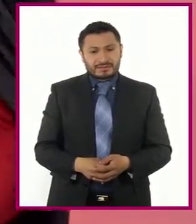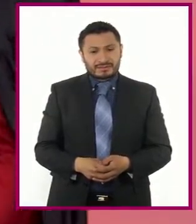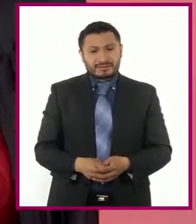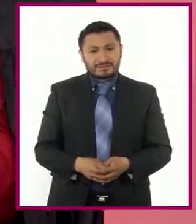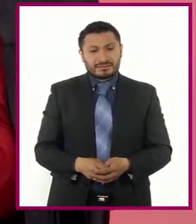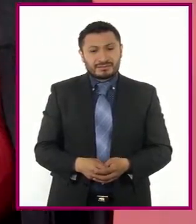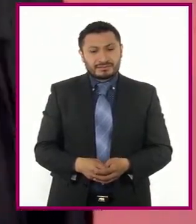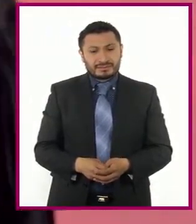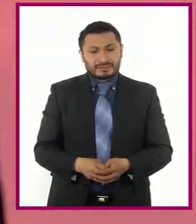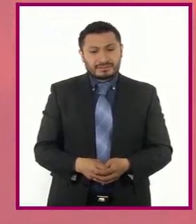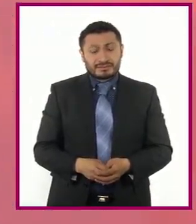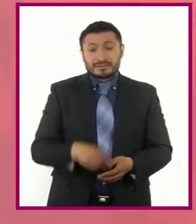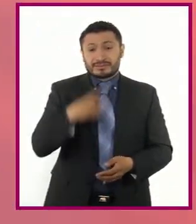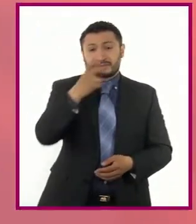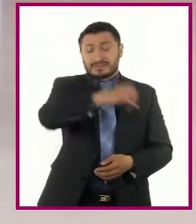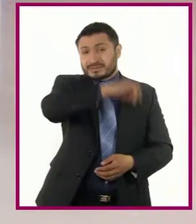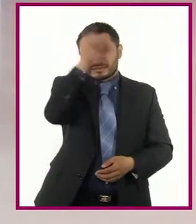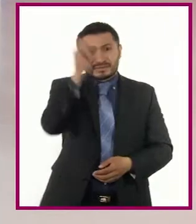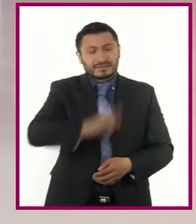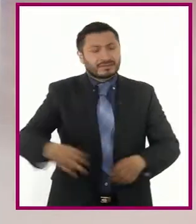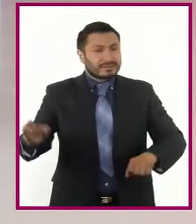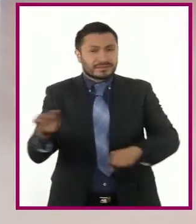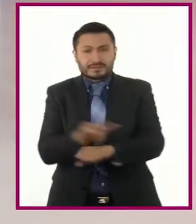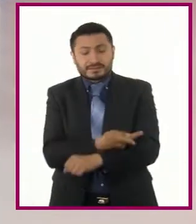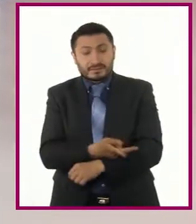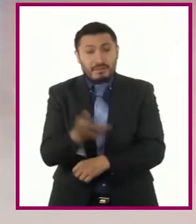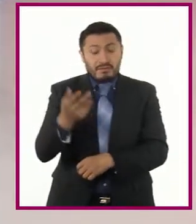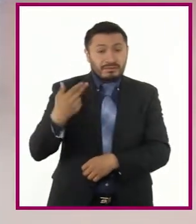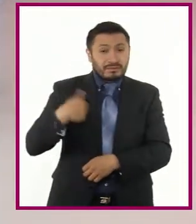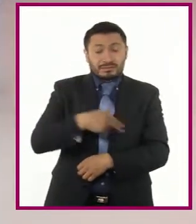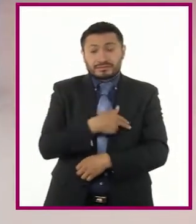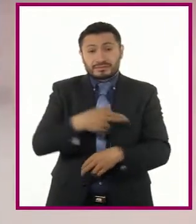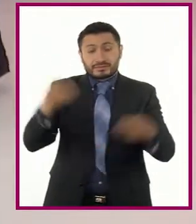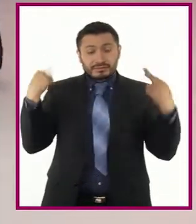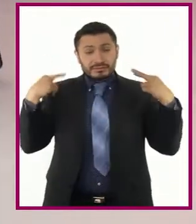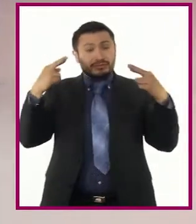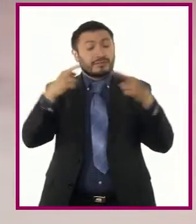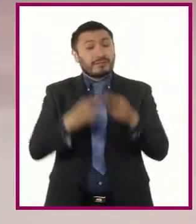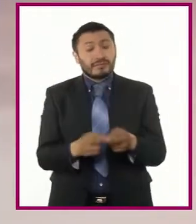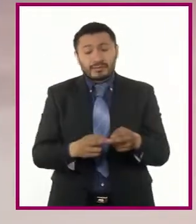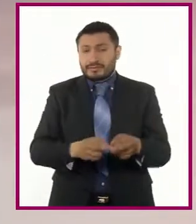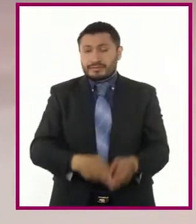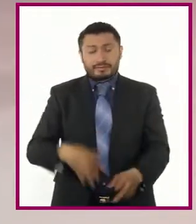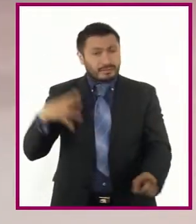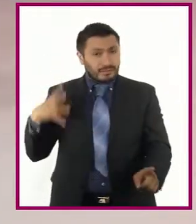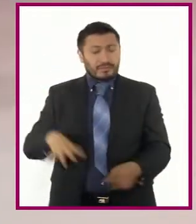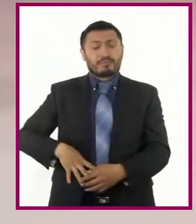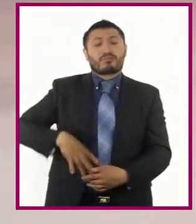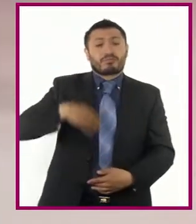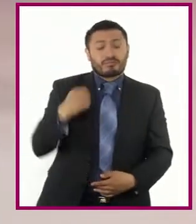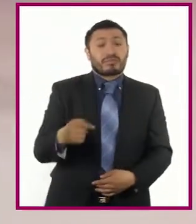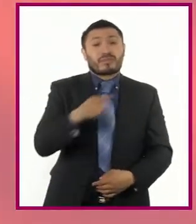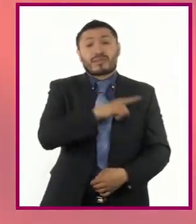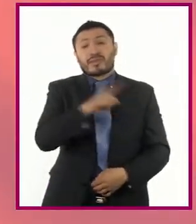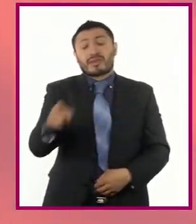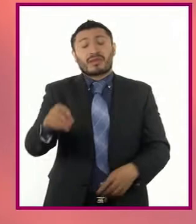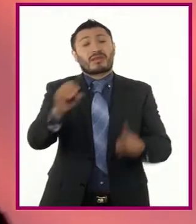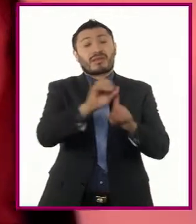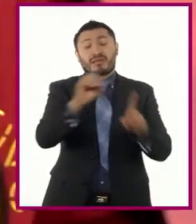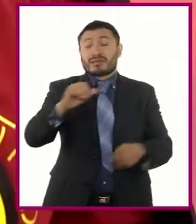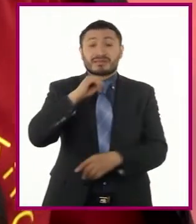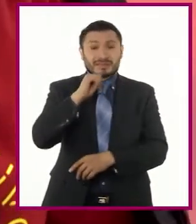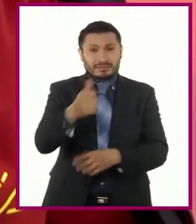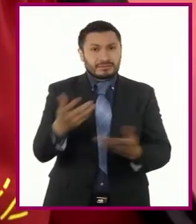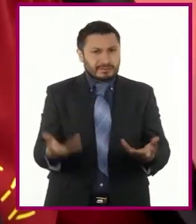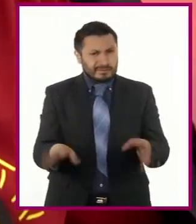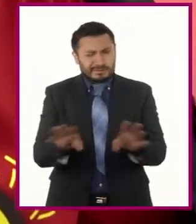aprender. Jamás sucederá. ¡Eso jamás sucederá! ¡Eso! Nuestros profesores harán lo imposible. Además, ustedes ni organizados están.